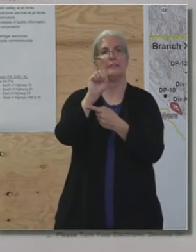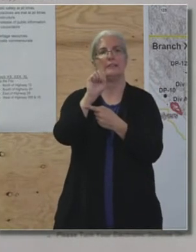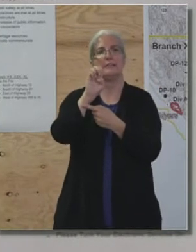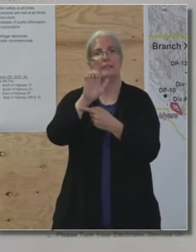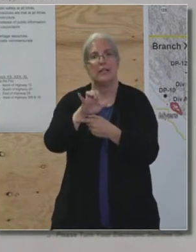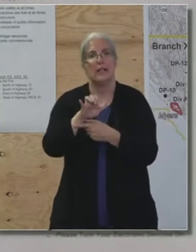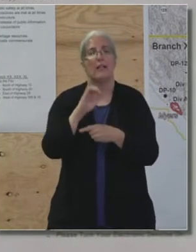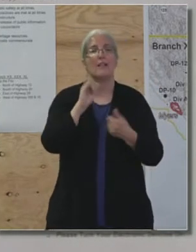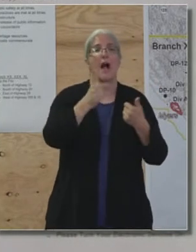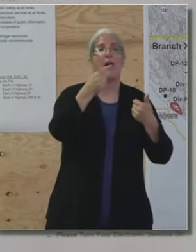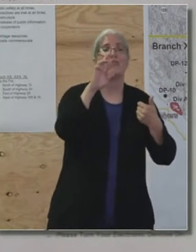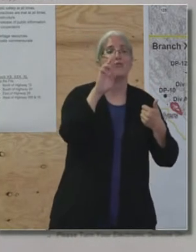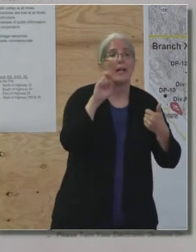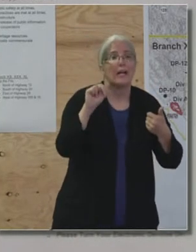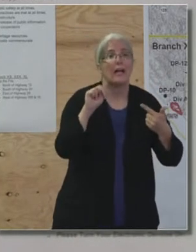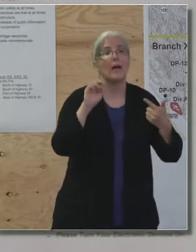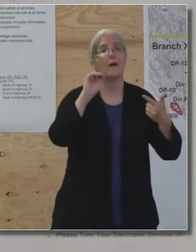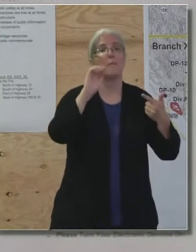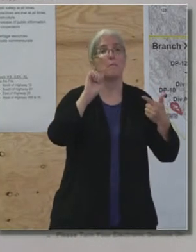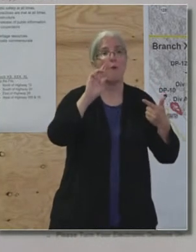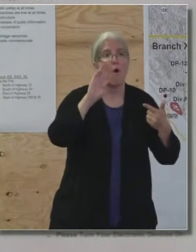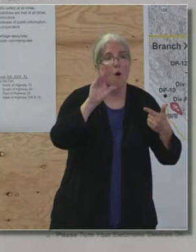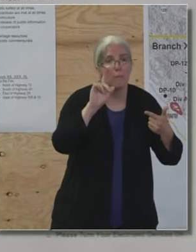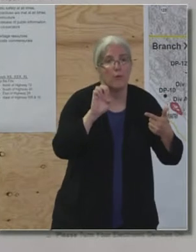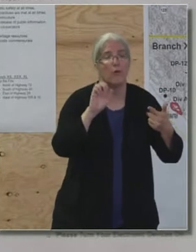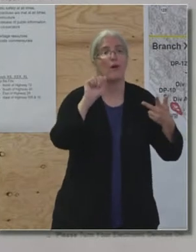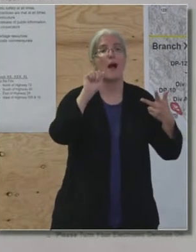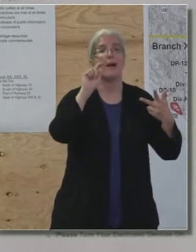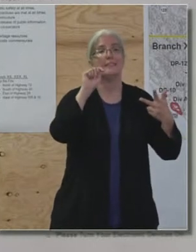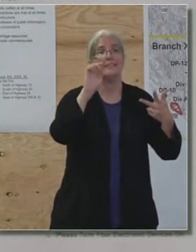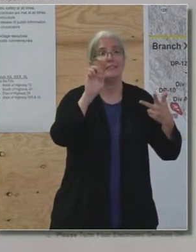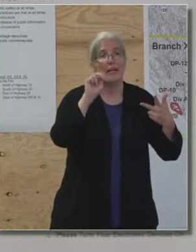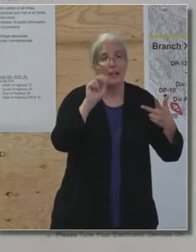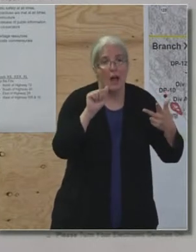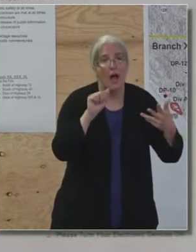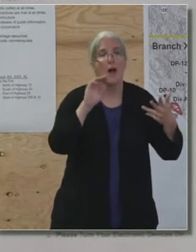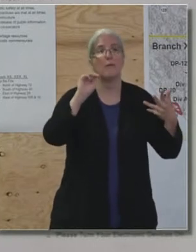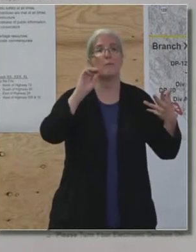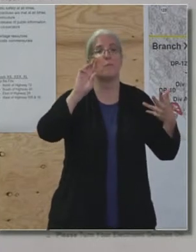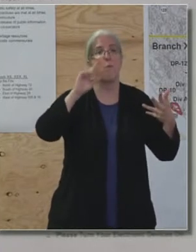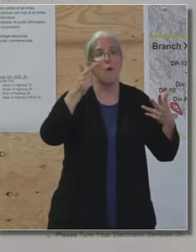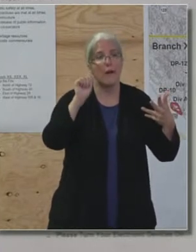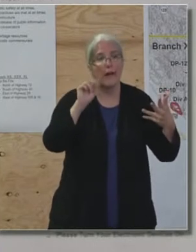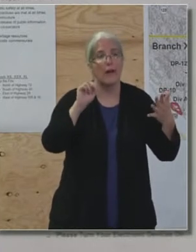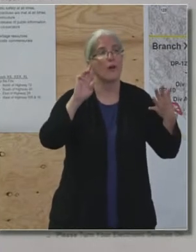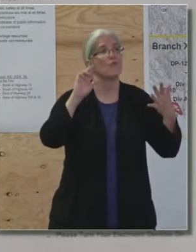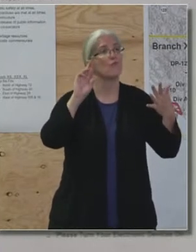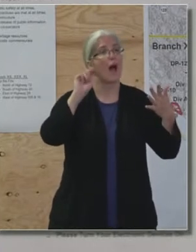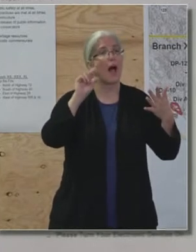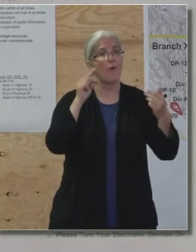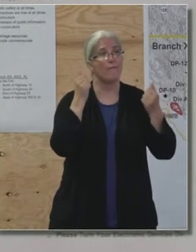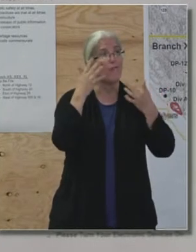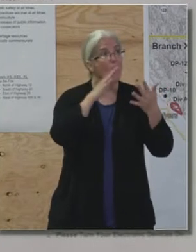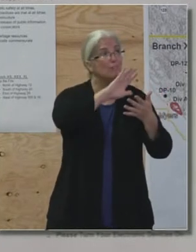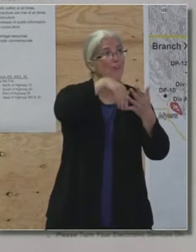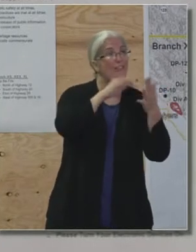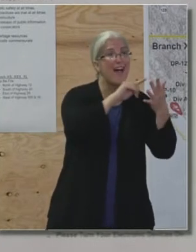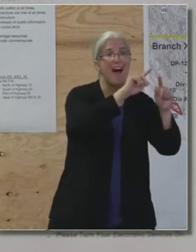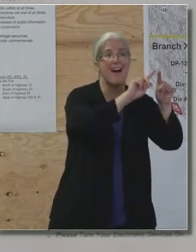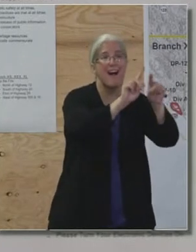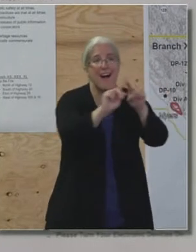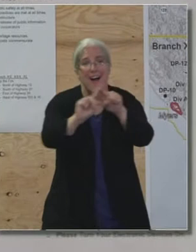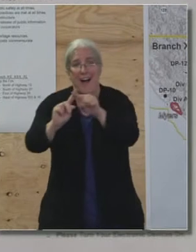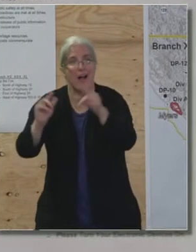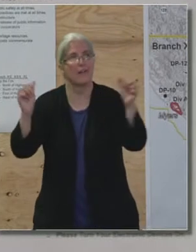marcus viernes morgan y ground todos esos incendios esta mañana estaban como a